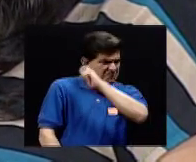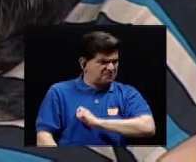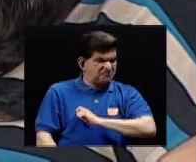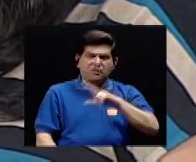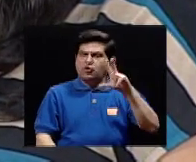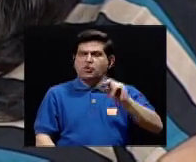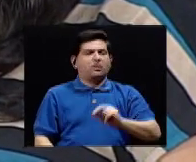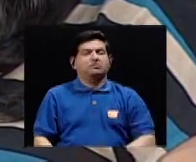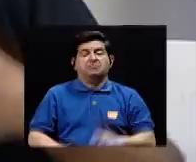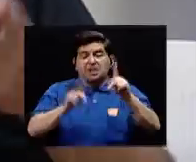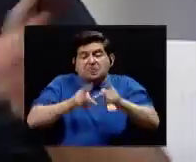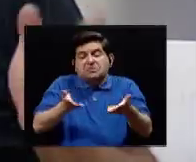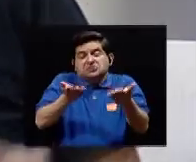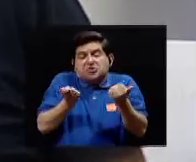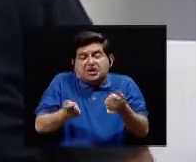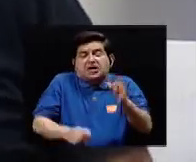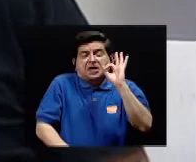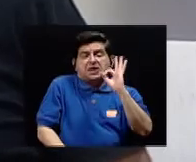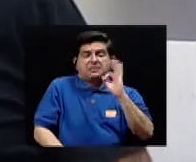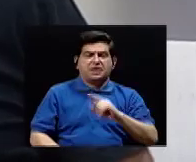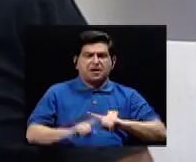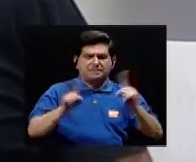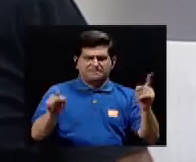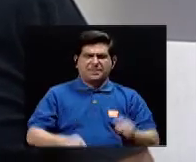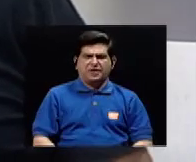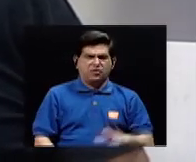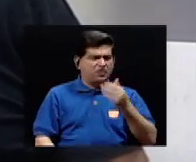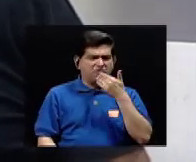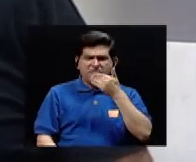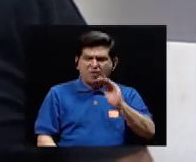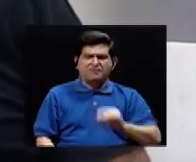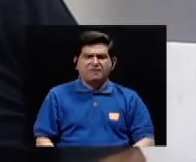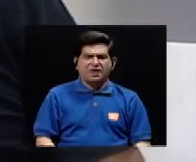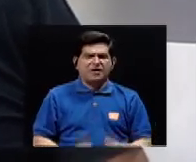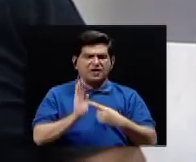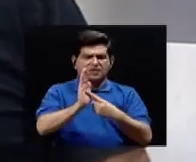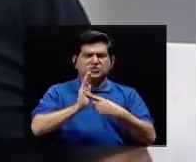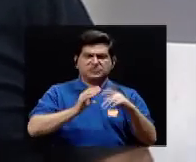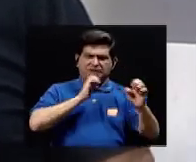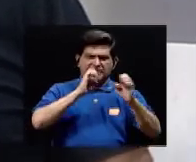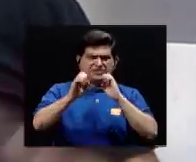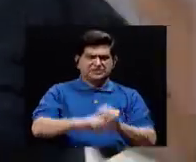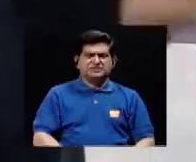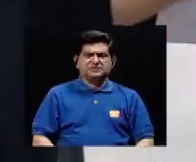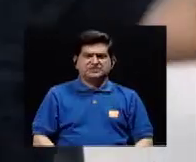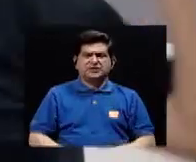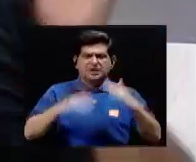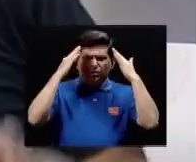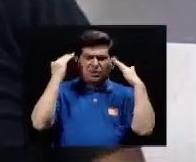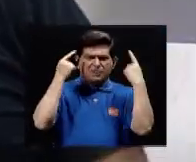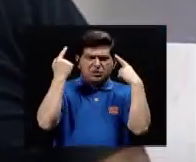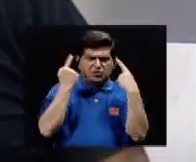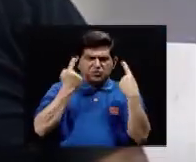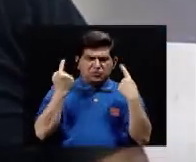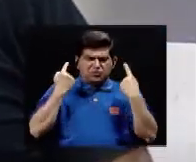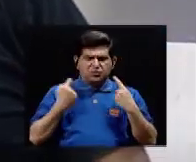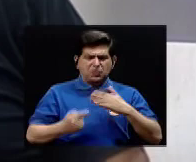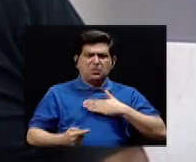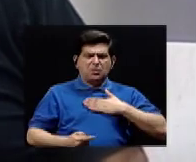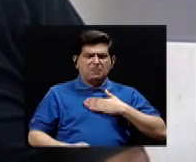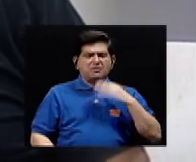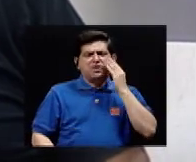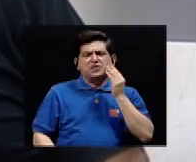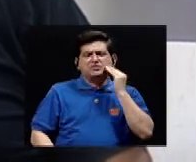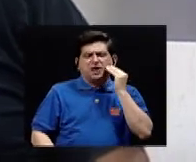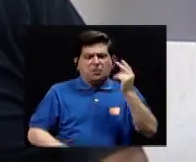no hay que aplanchárselo, no hay por qué, digamos, el que lo quiere hacer que lo haga, pero no está mal, por ejemplo, presentarse a una entrevista con el pelo colocho, que mis abuelos